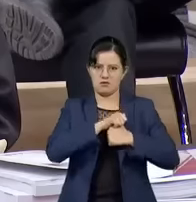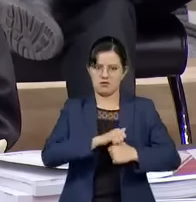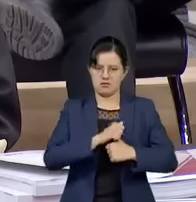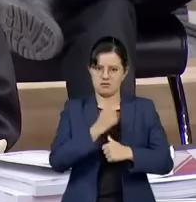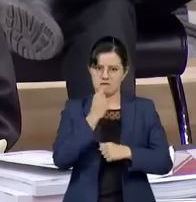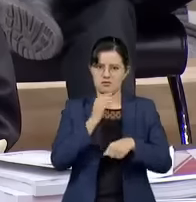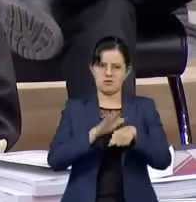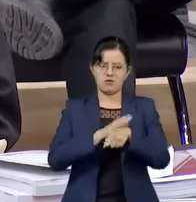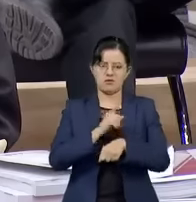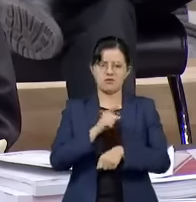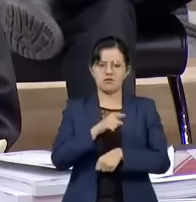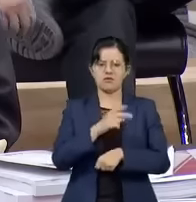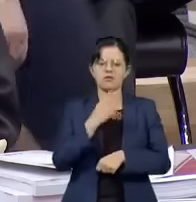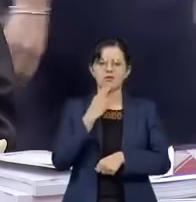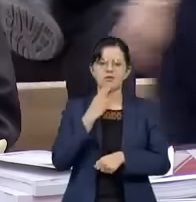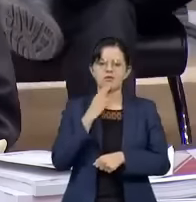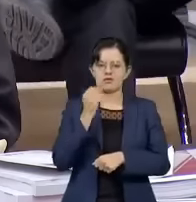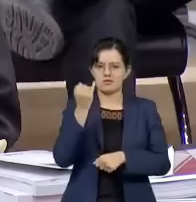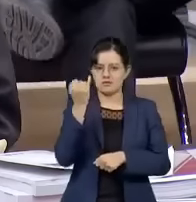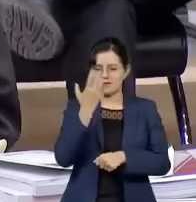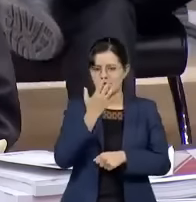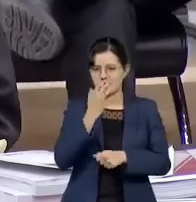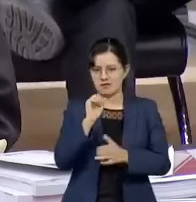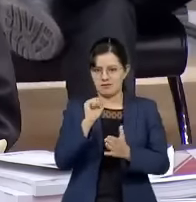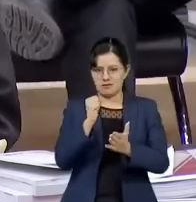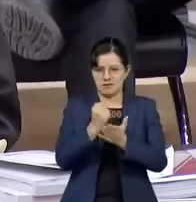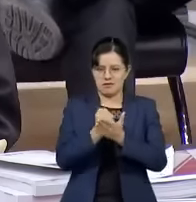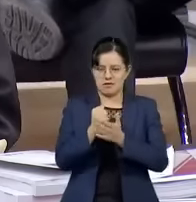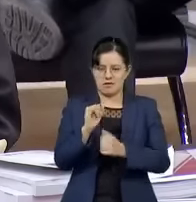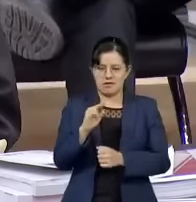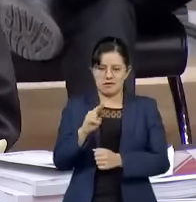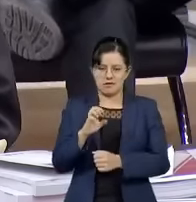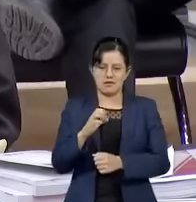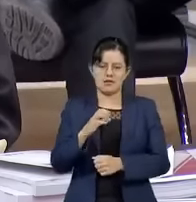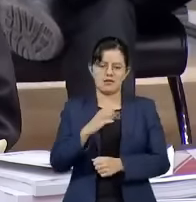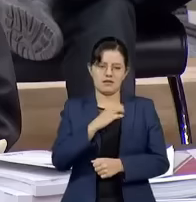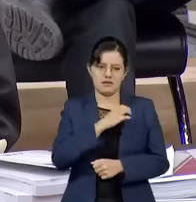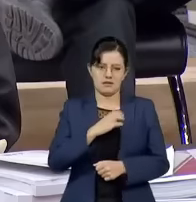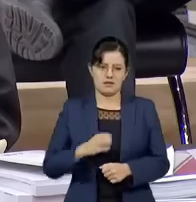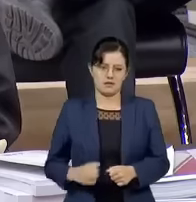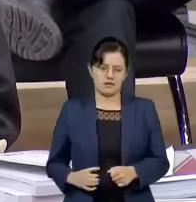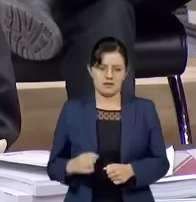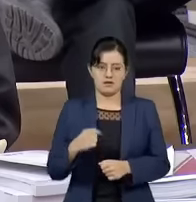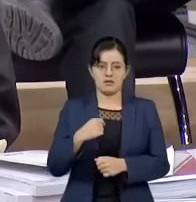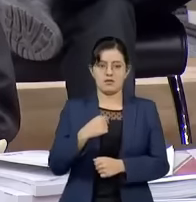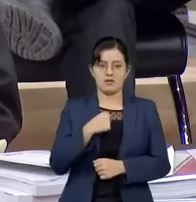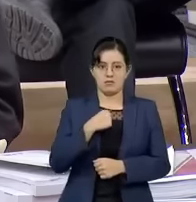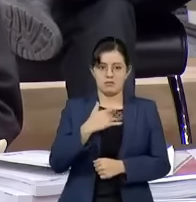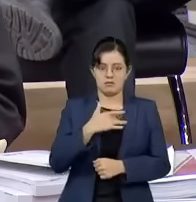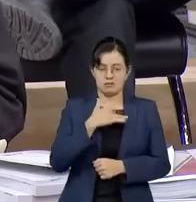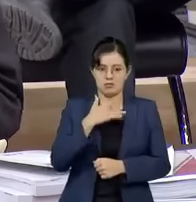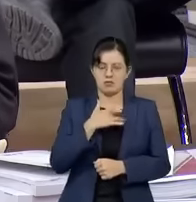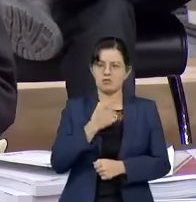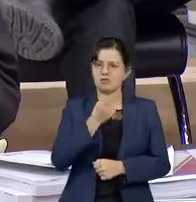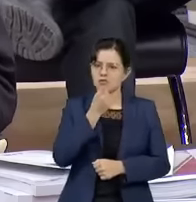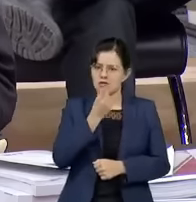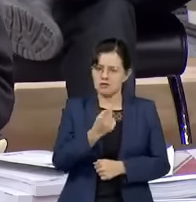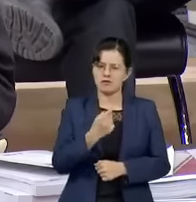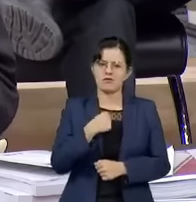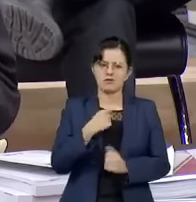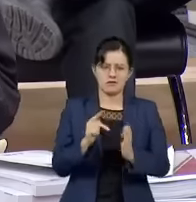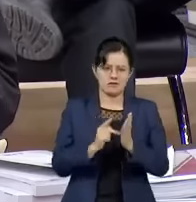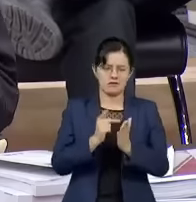blemas del INE este por una candidata me parece que es un hecho yo insisto a mí me sorprende